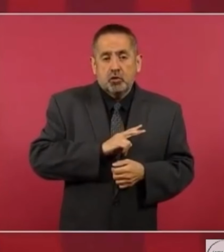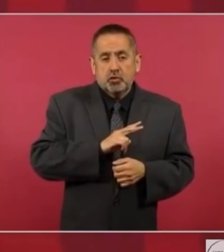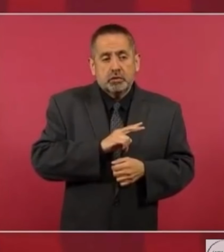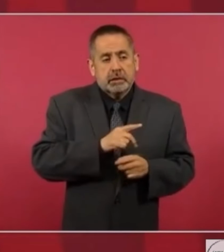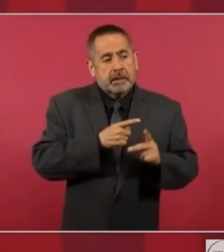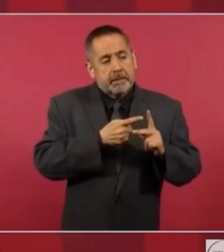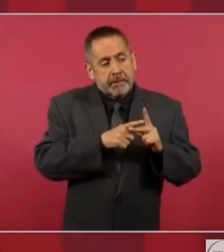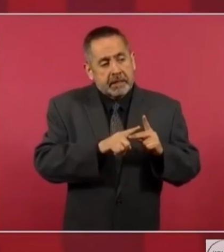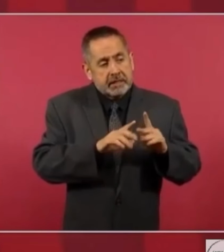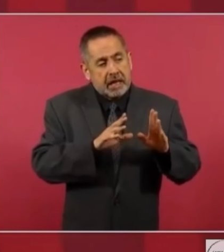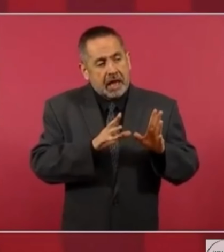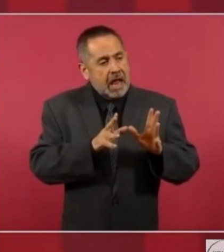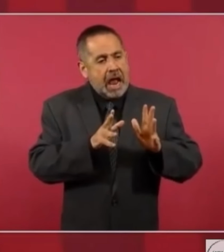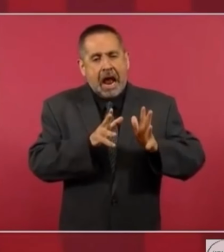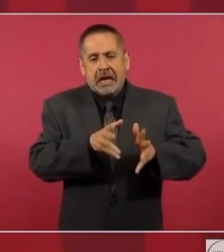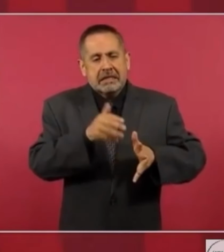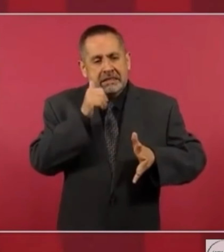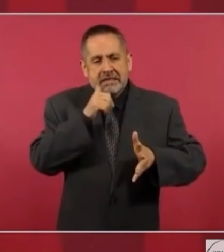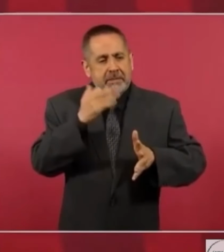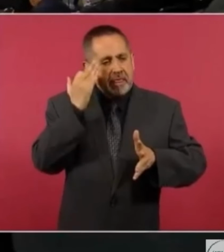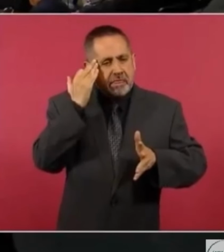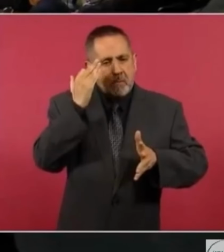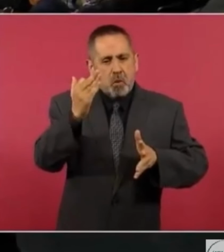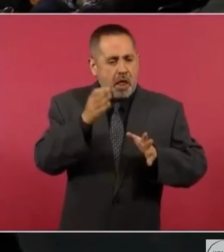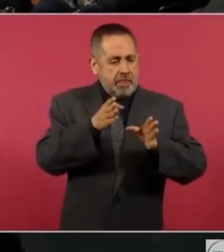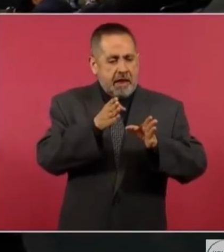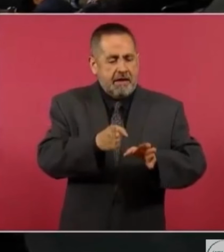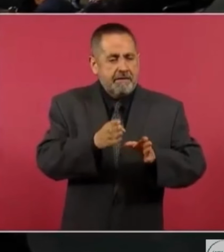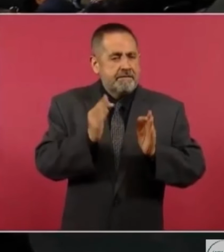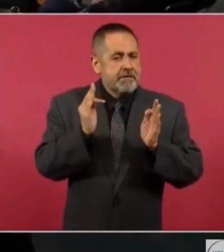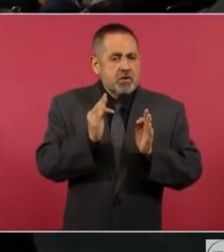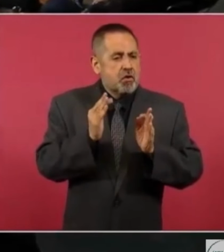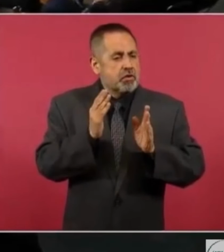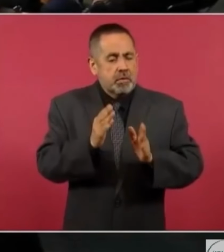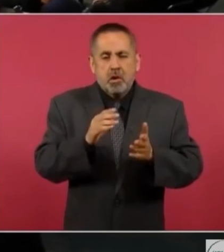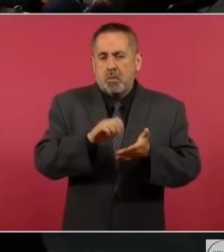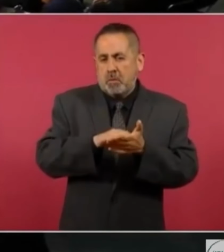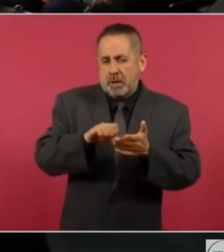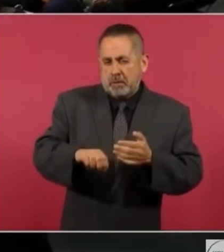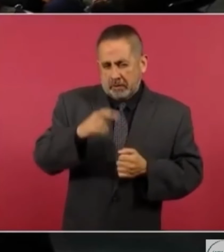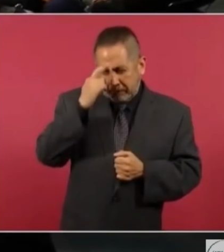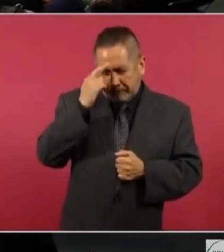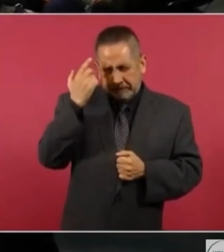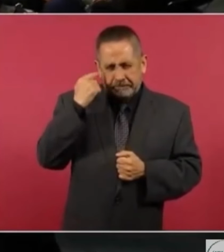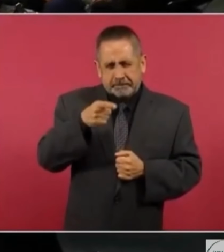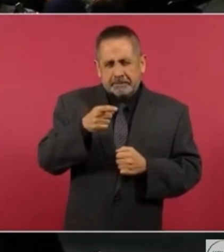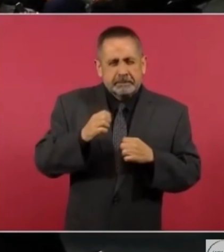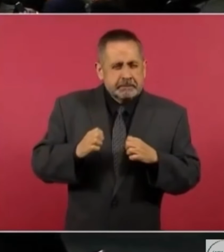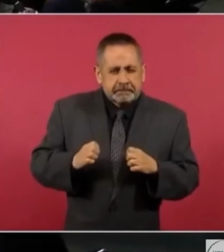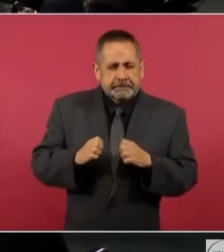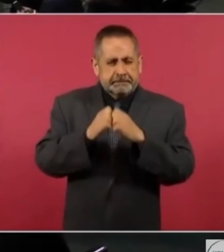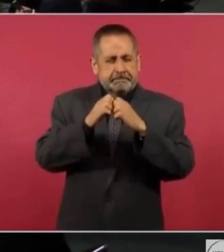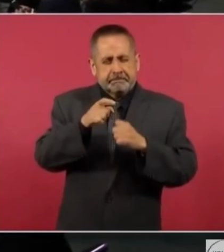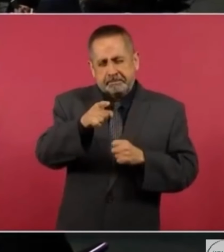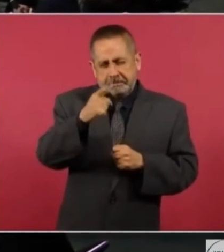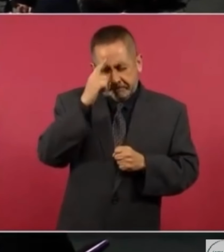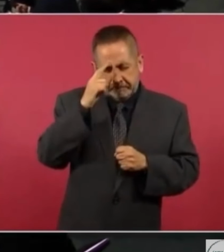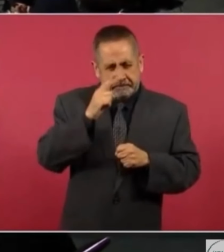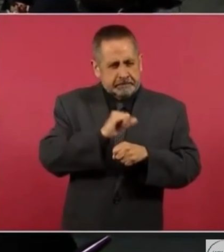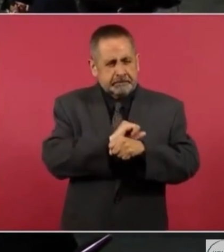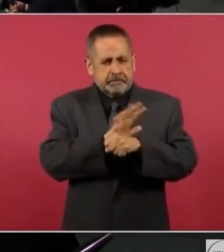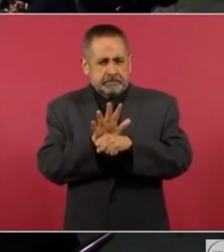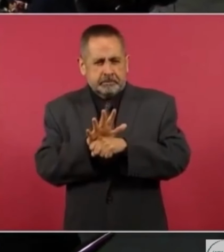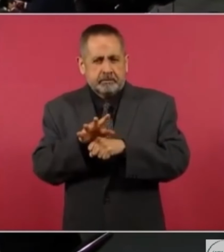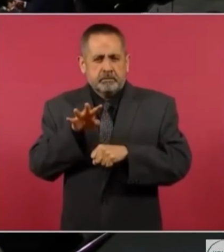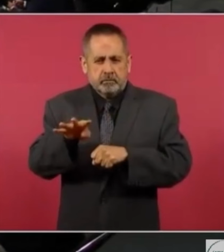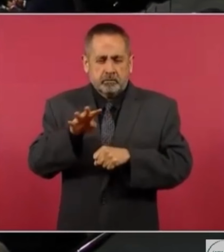en una fase estacional. Al principio tuvimos, como en este caso, la emergencia de COVID-19 en